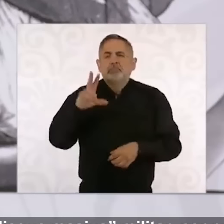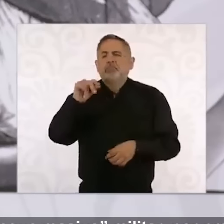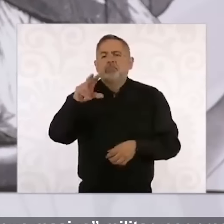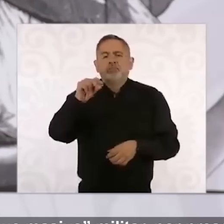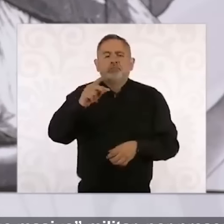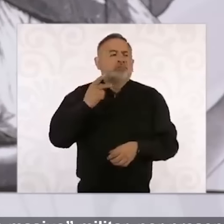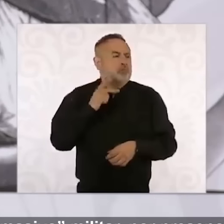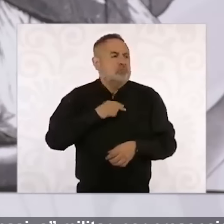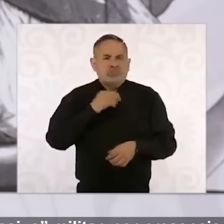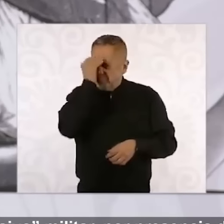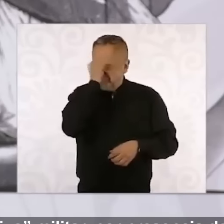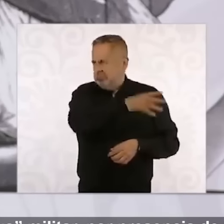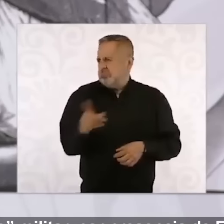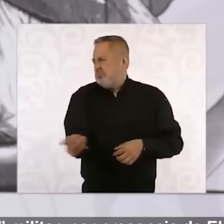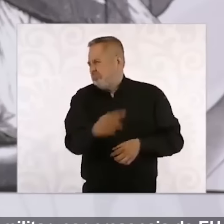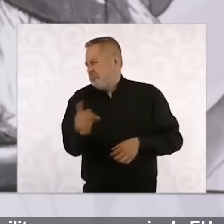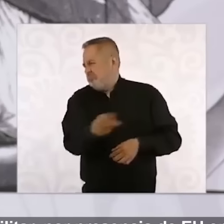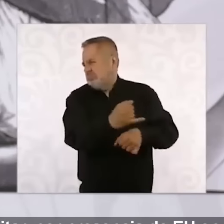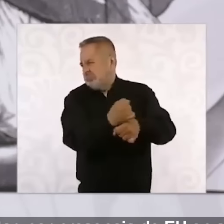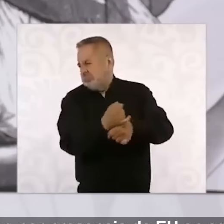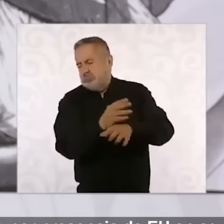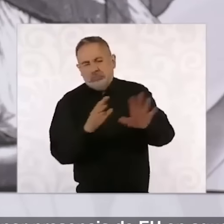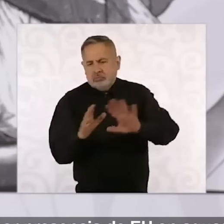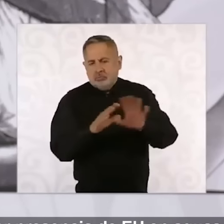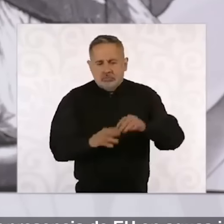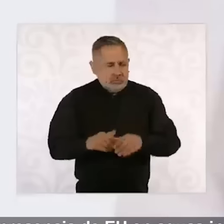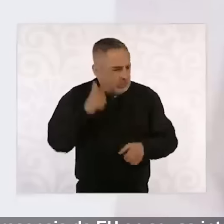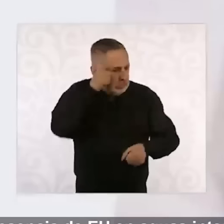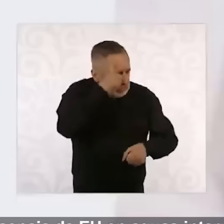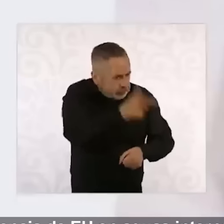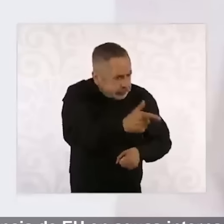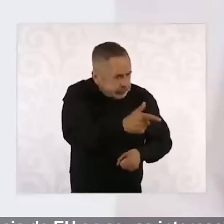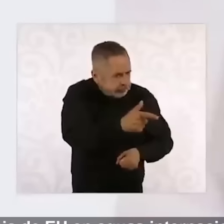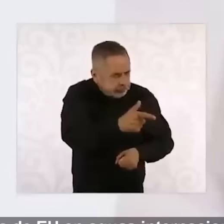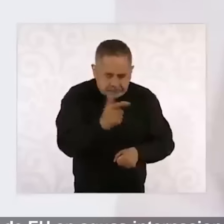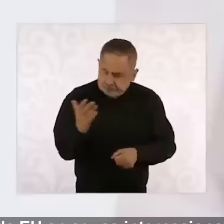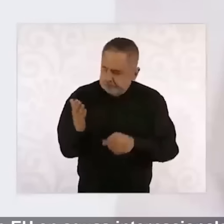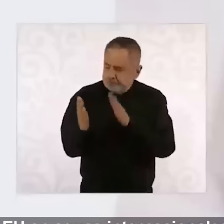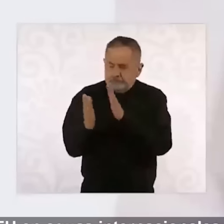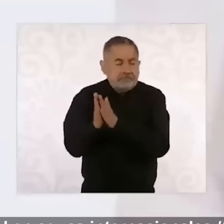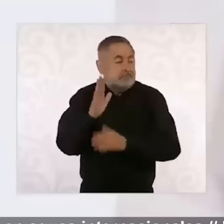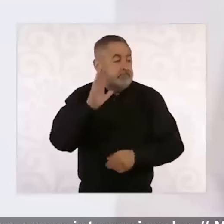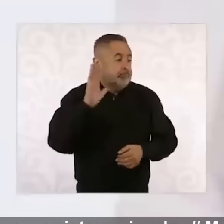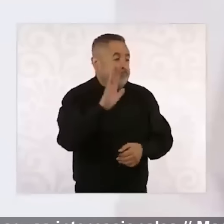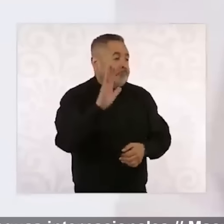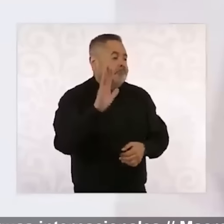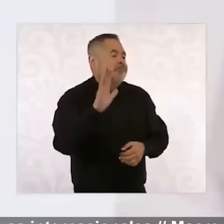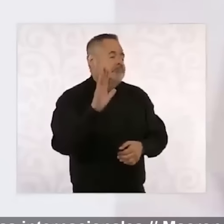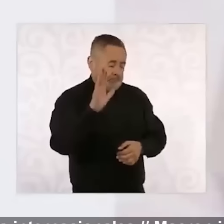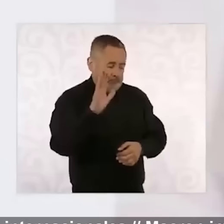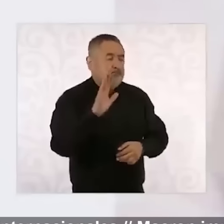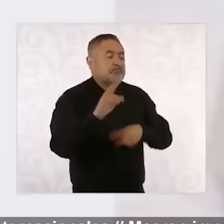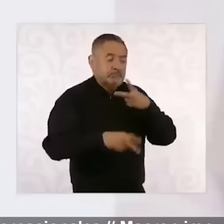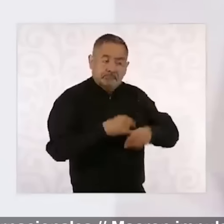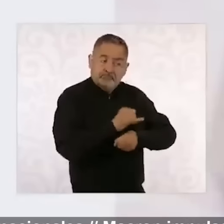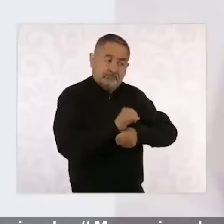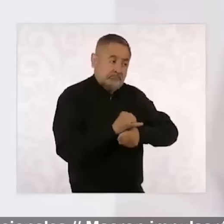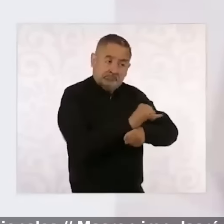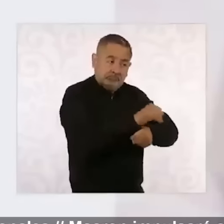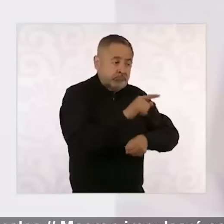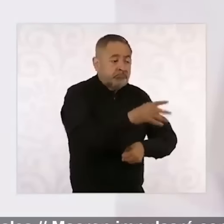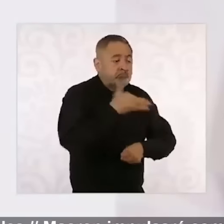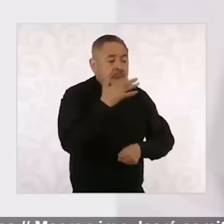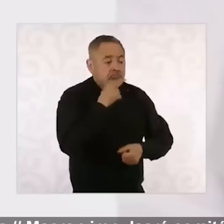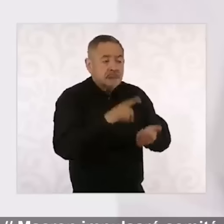asunto político. Todo tiene sustento legal. Incluso en el caso de